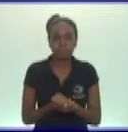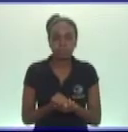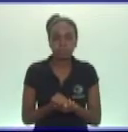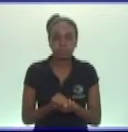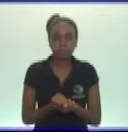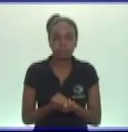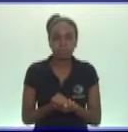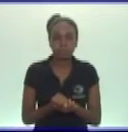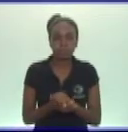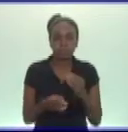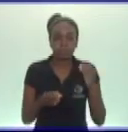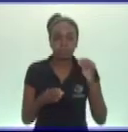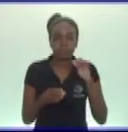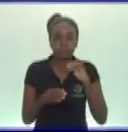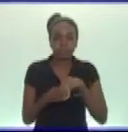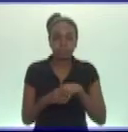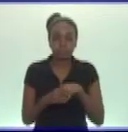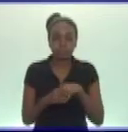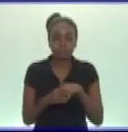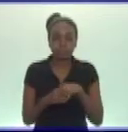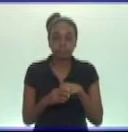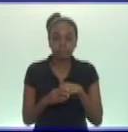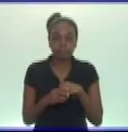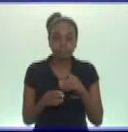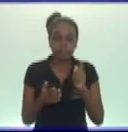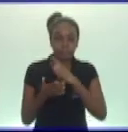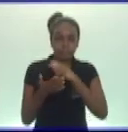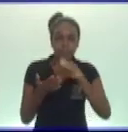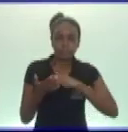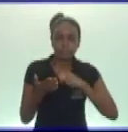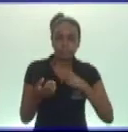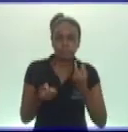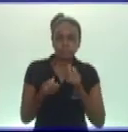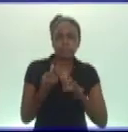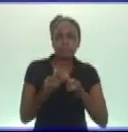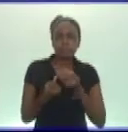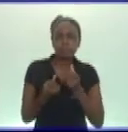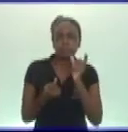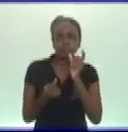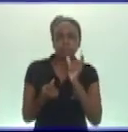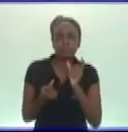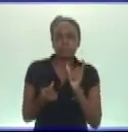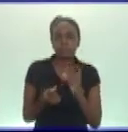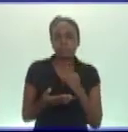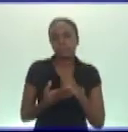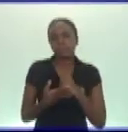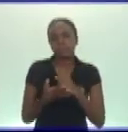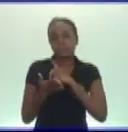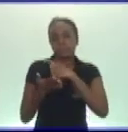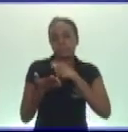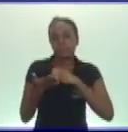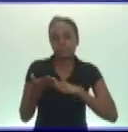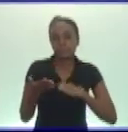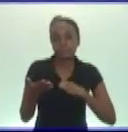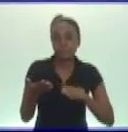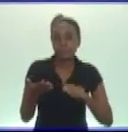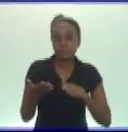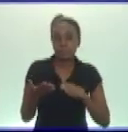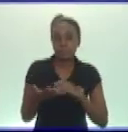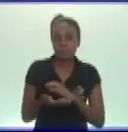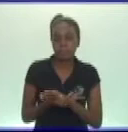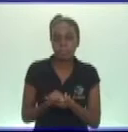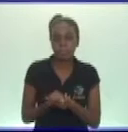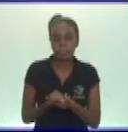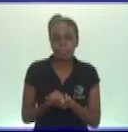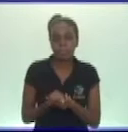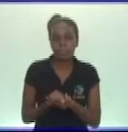Dentro de la obra hay recursos formales que ha utilizado este escritor que forman parte de su narrativa. No